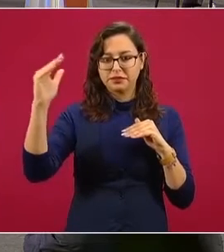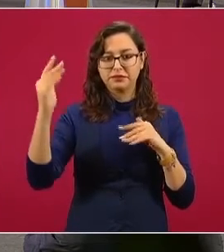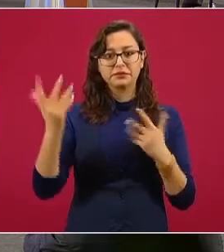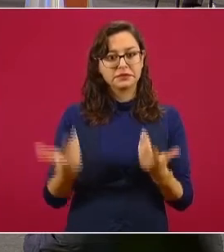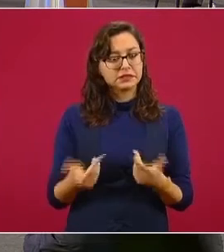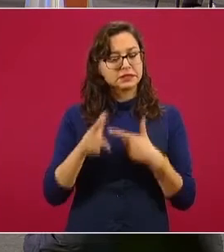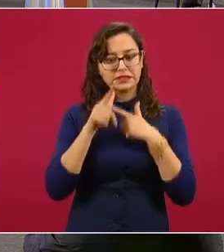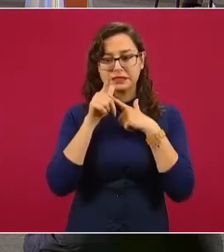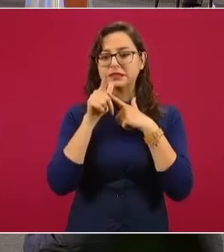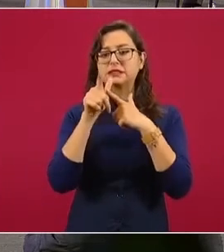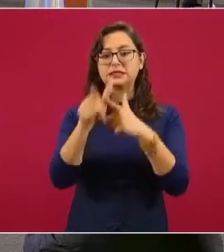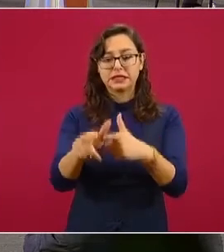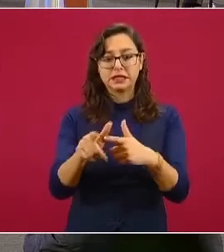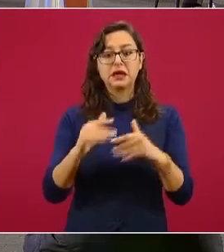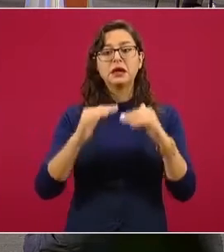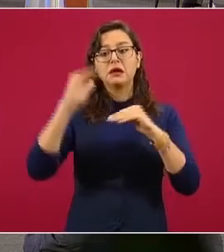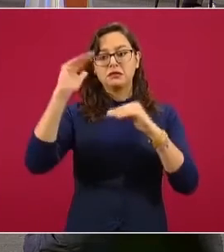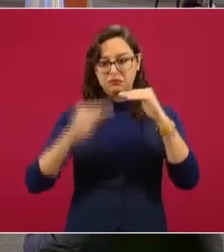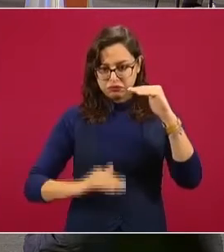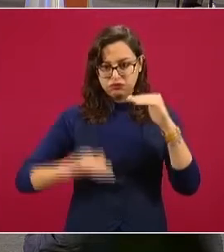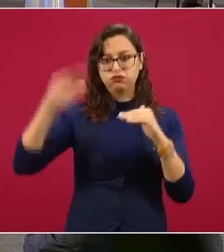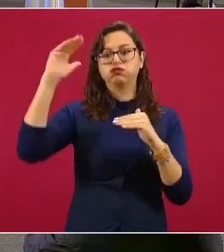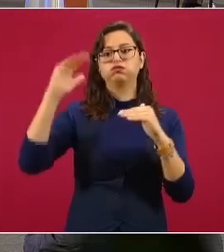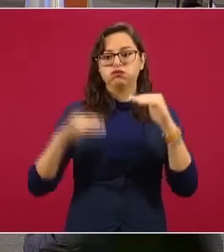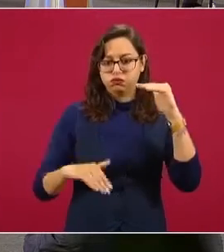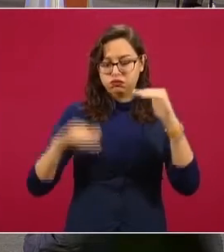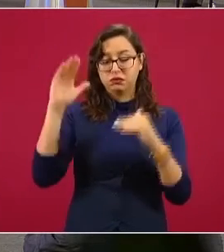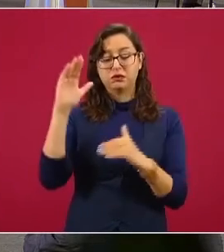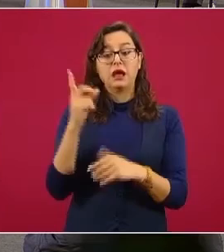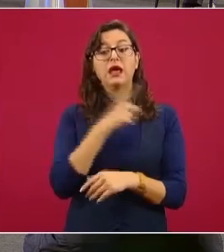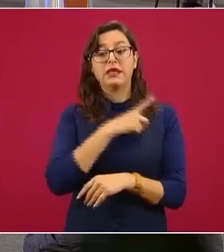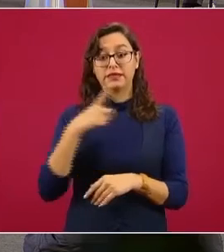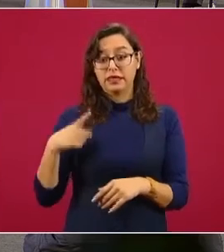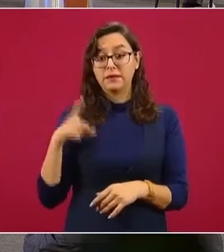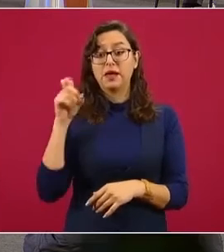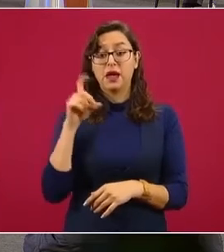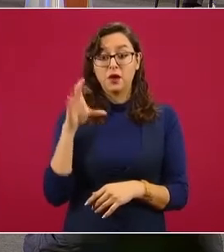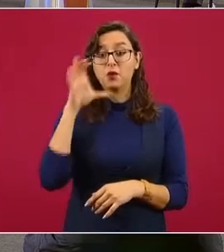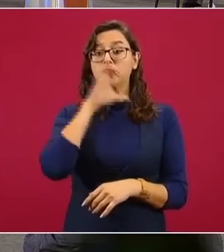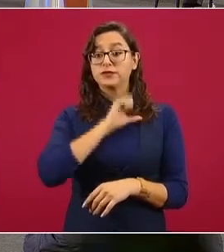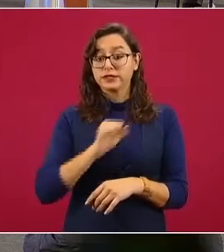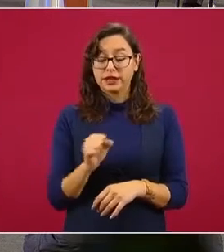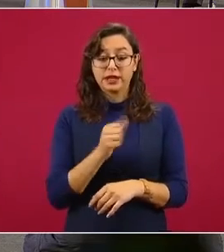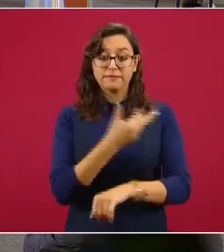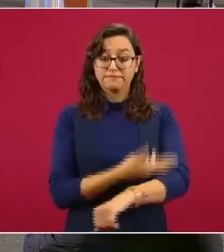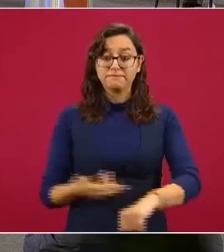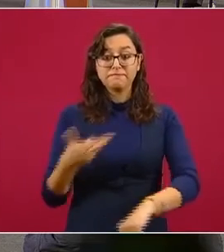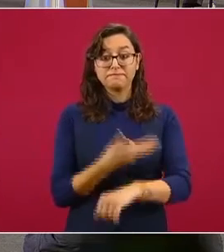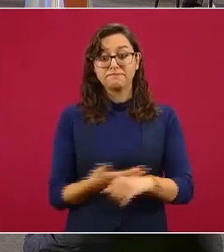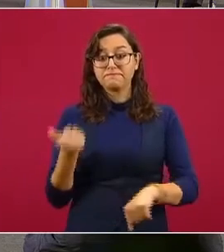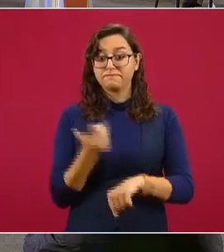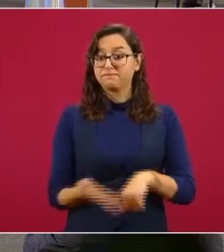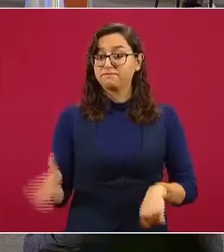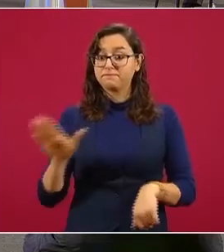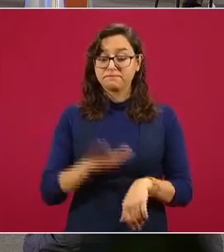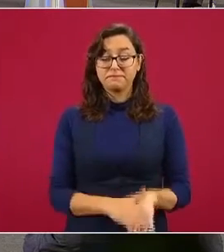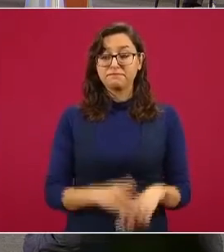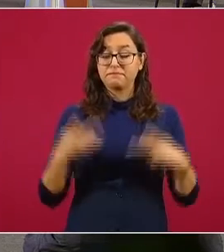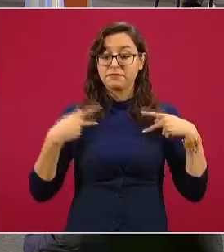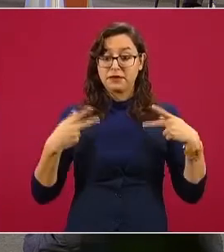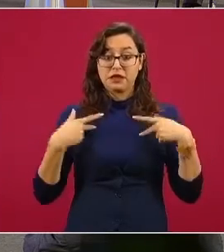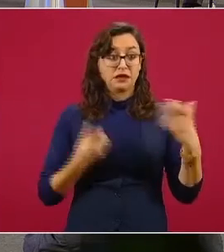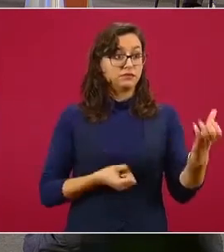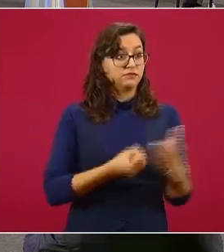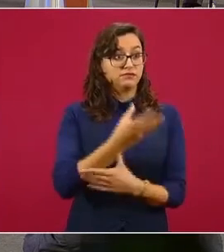la alza. Es importantísimo que Aguascalientes tome acciones administrativas para regular la movilidad en el espacio